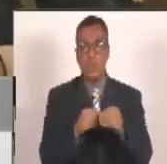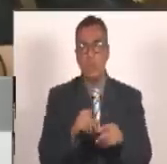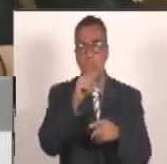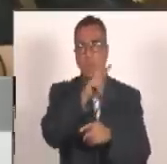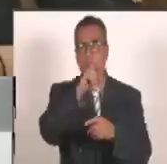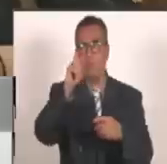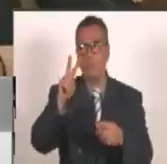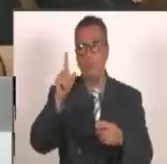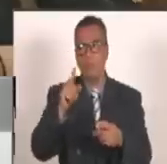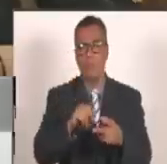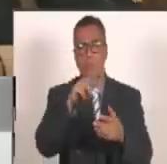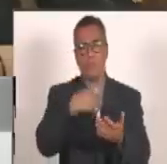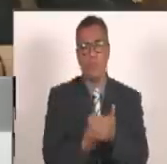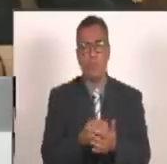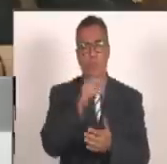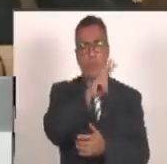periodo